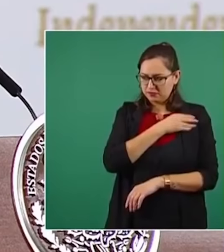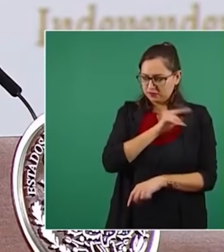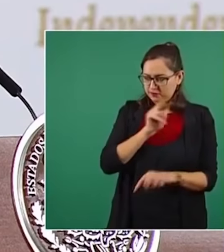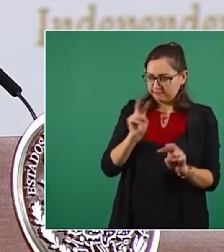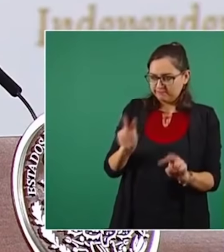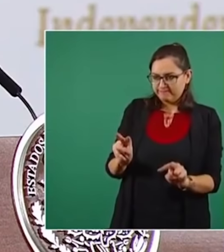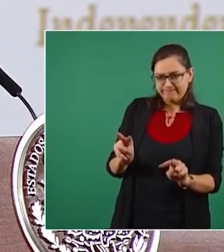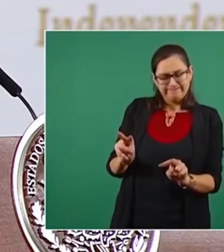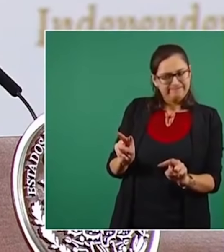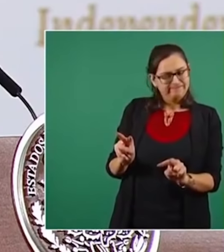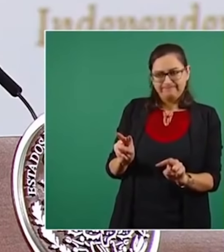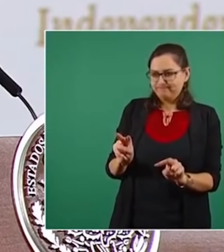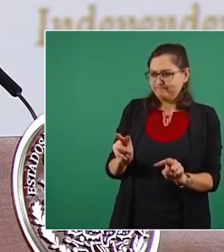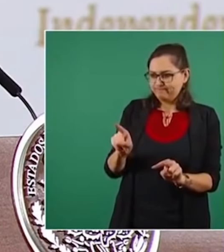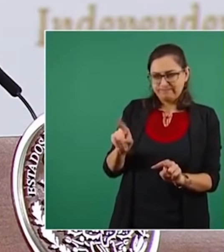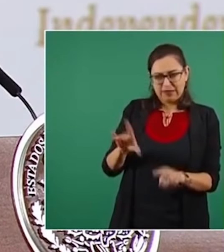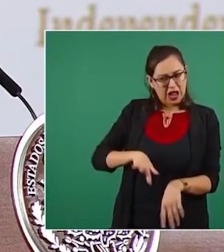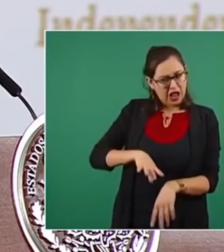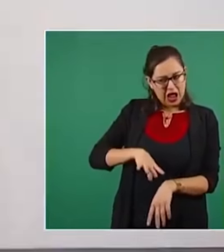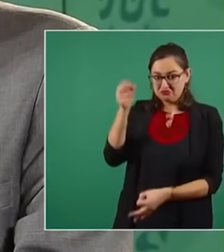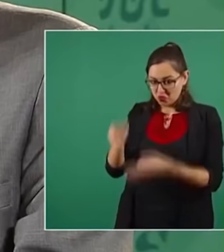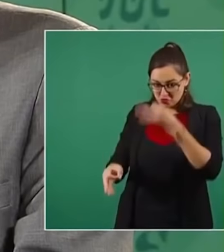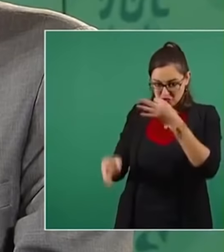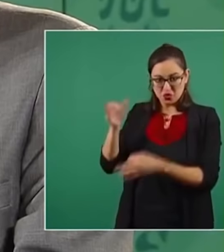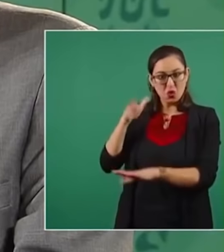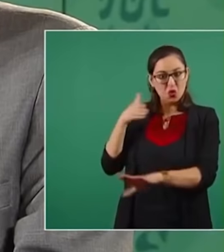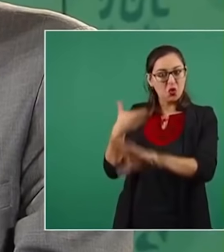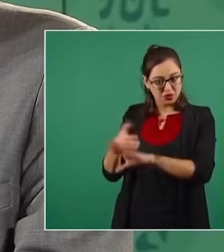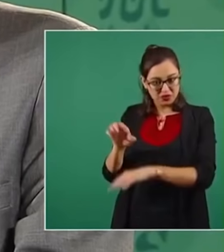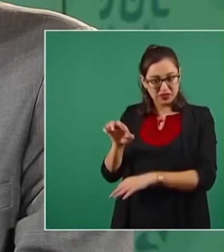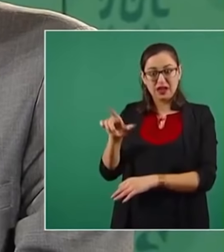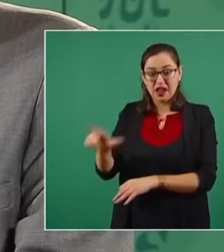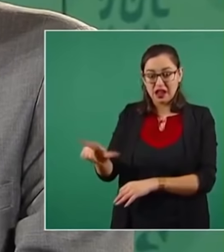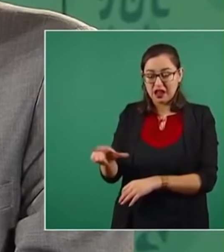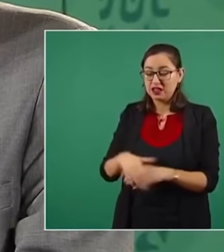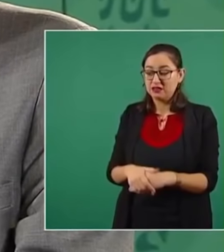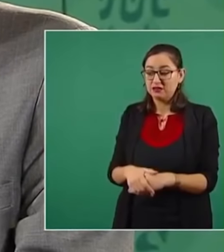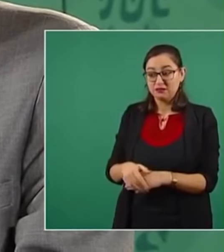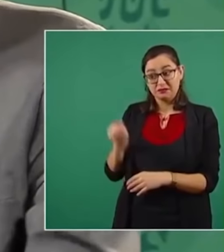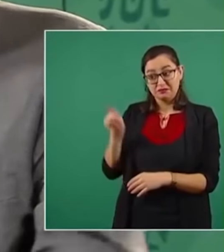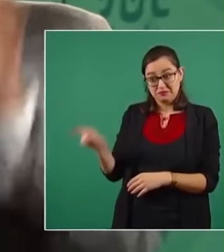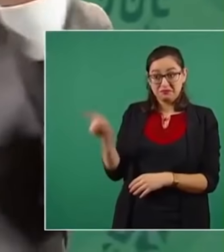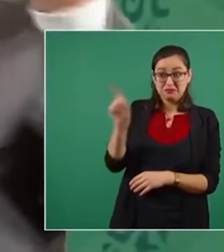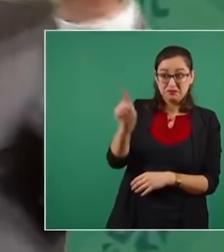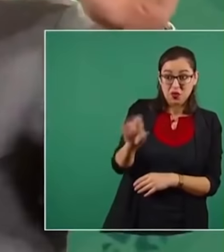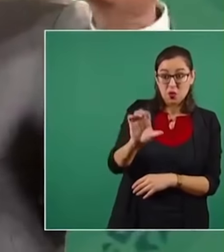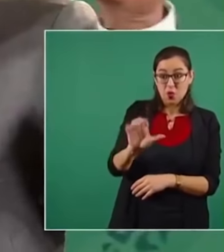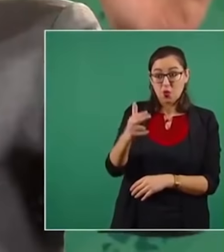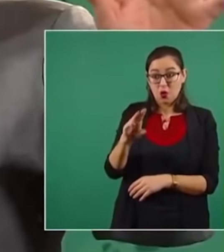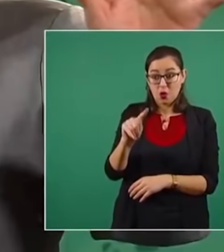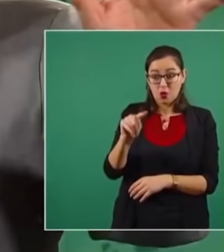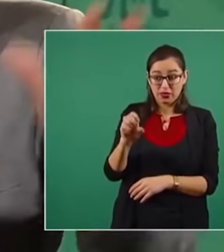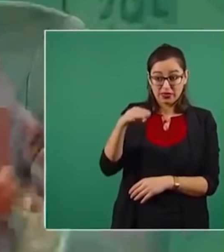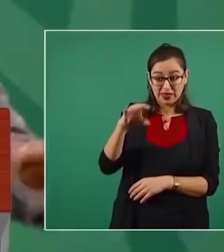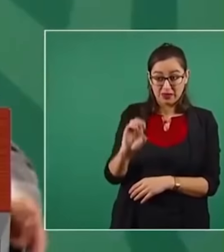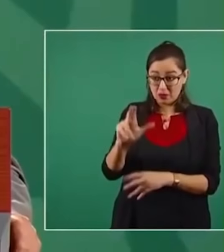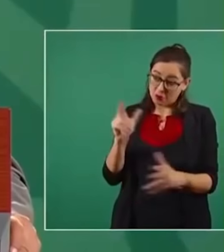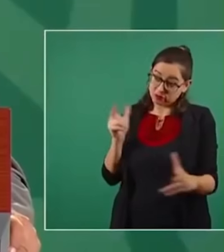asegura que en materia de seguridad se ha avanzado mucho a pesar de la complejidad del problema que él dice que ha heredado de otros